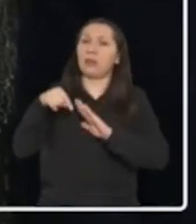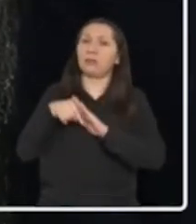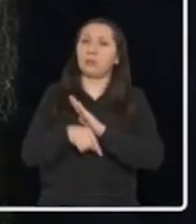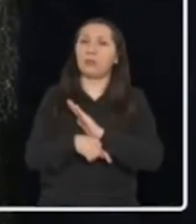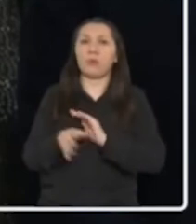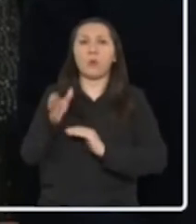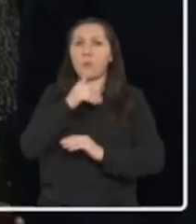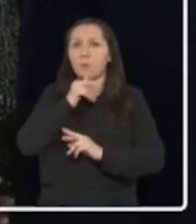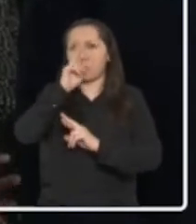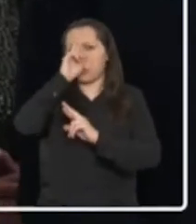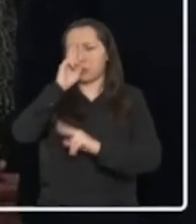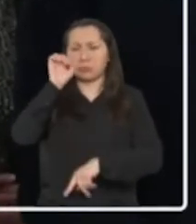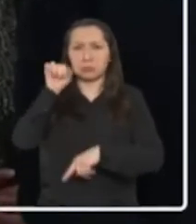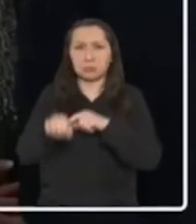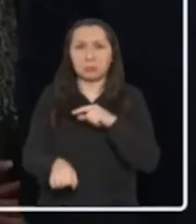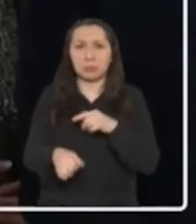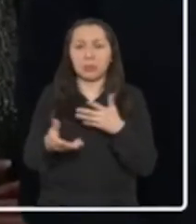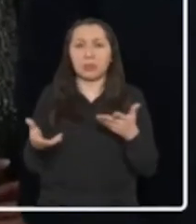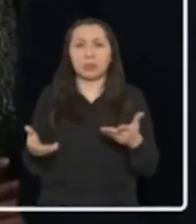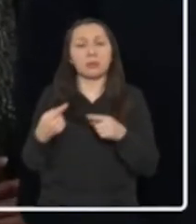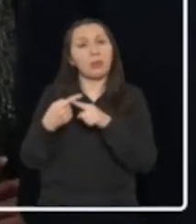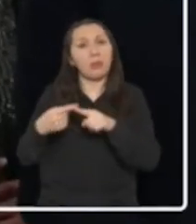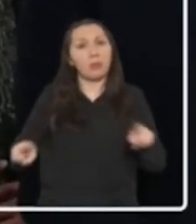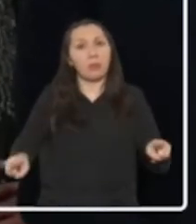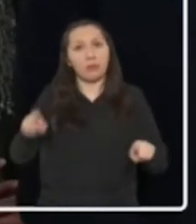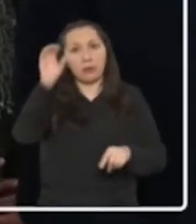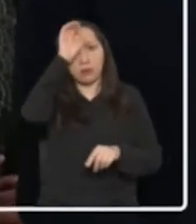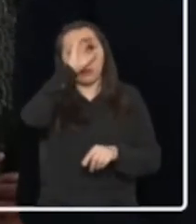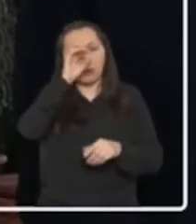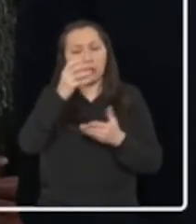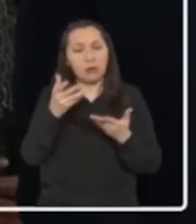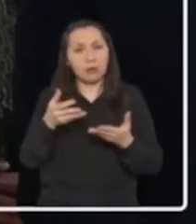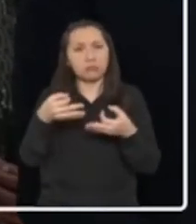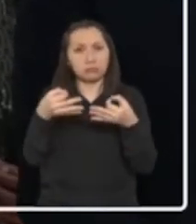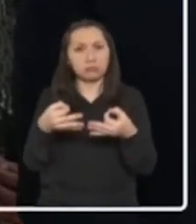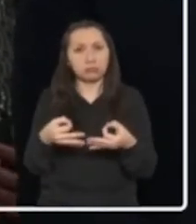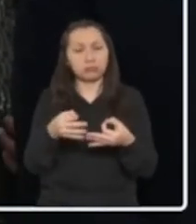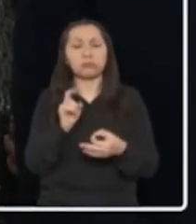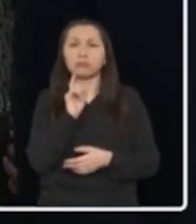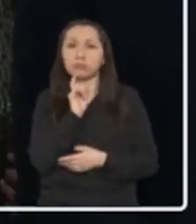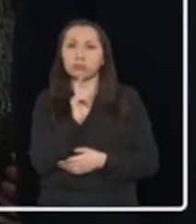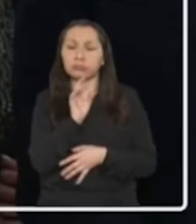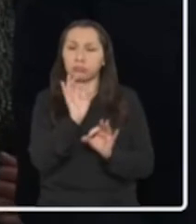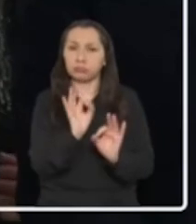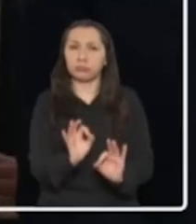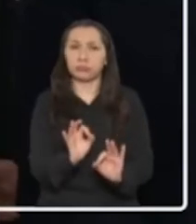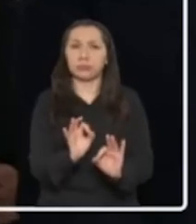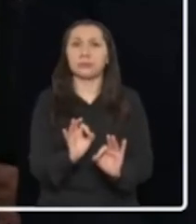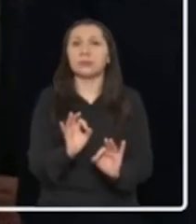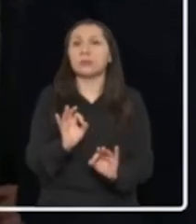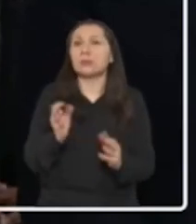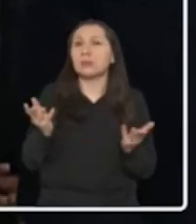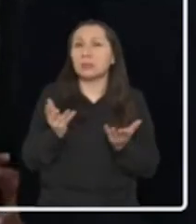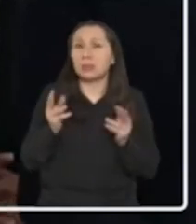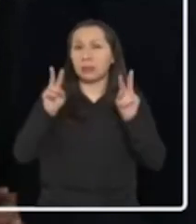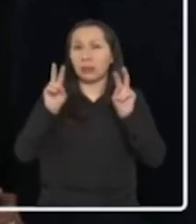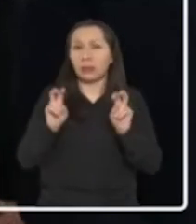profunda intolerancia a la diferencia, a la legítima crítica, que